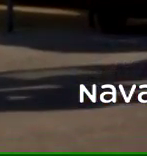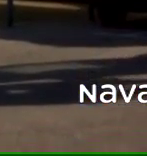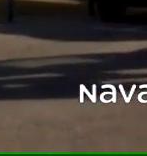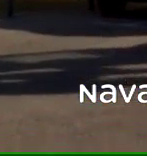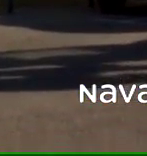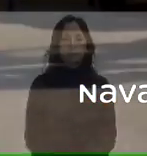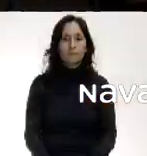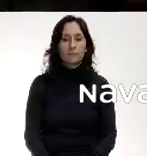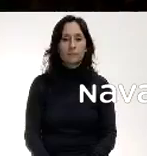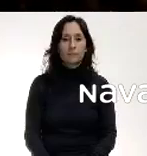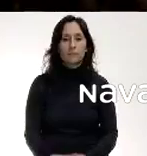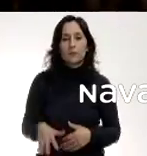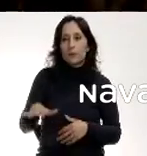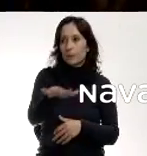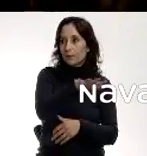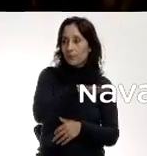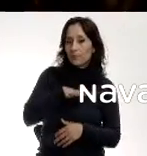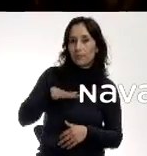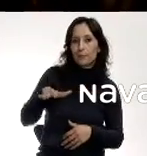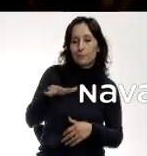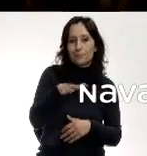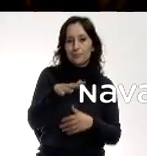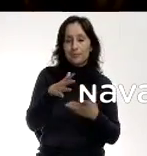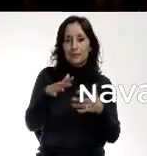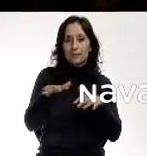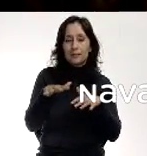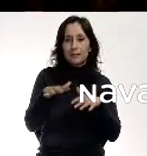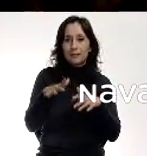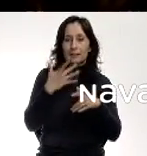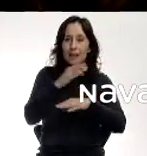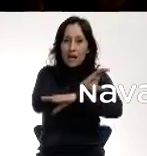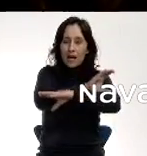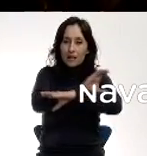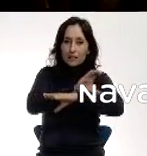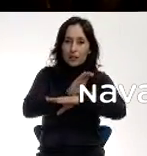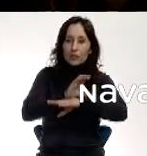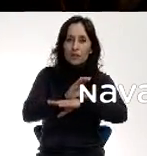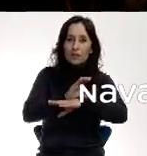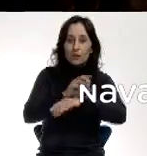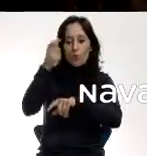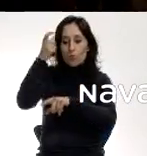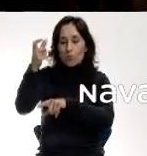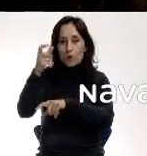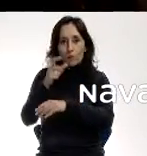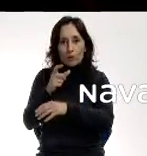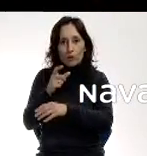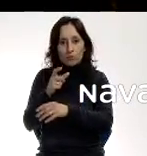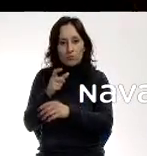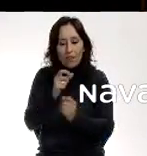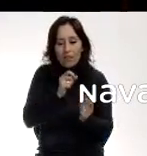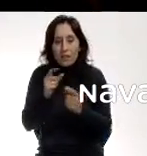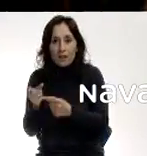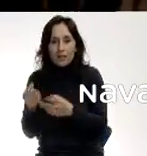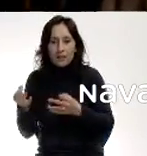Desde este lugar privilegiado, ya que nos puedes decir qué supone el cerco de Artajona, para el pueblo. Bueno, para